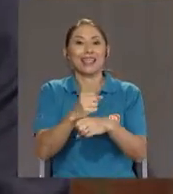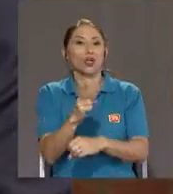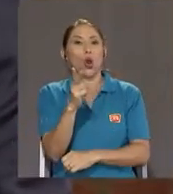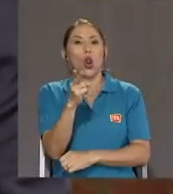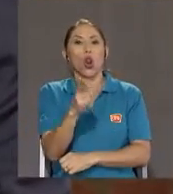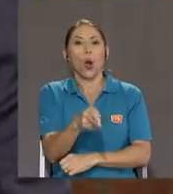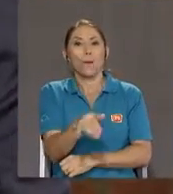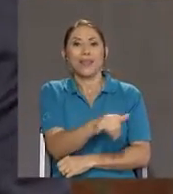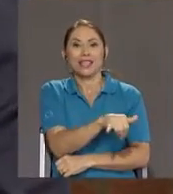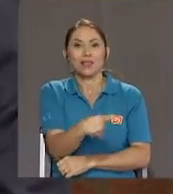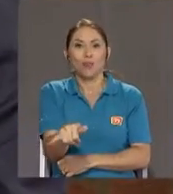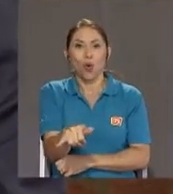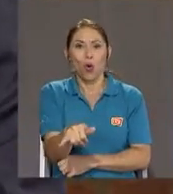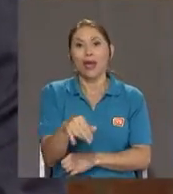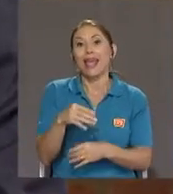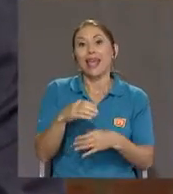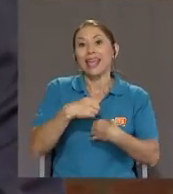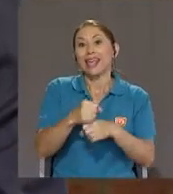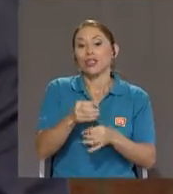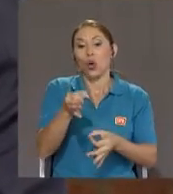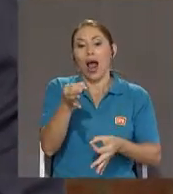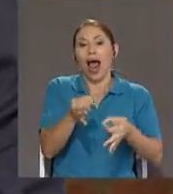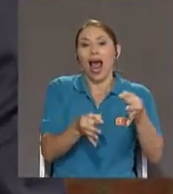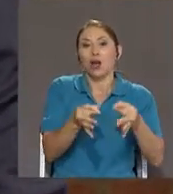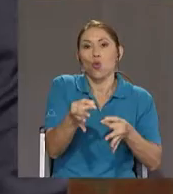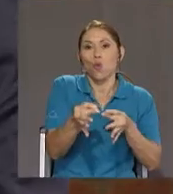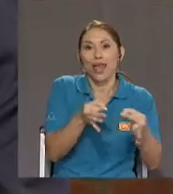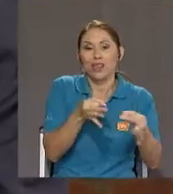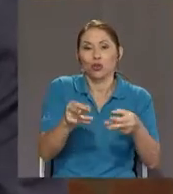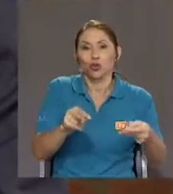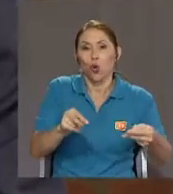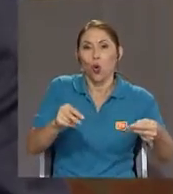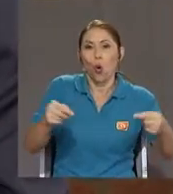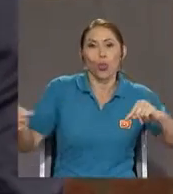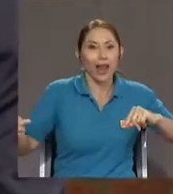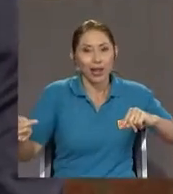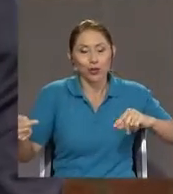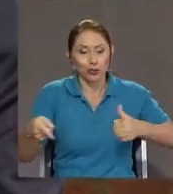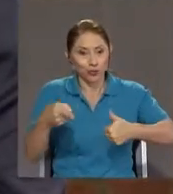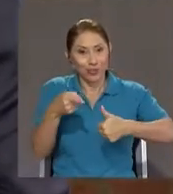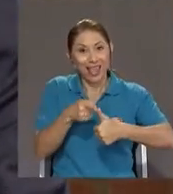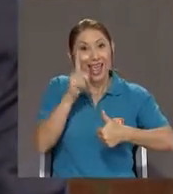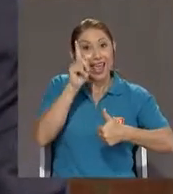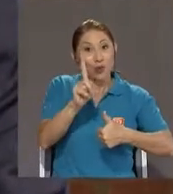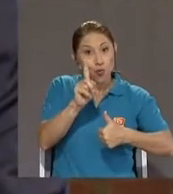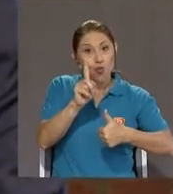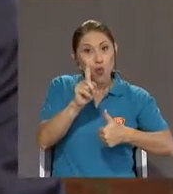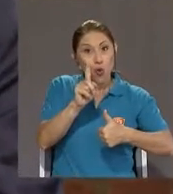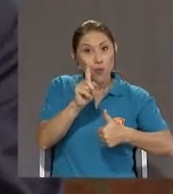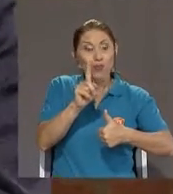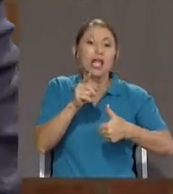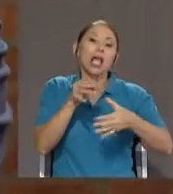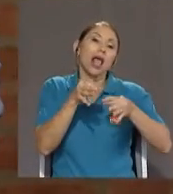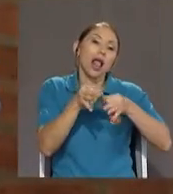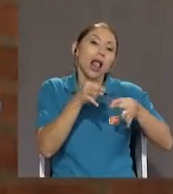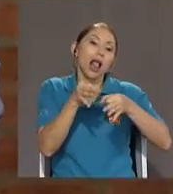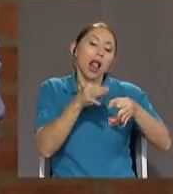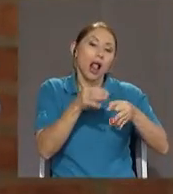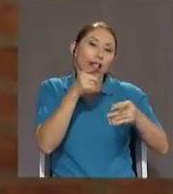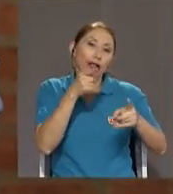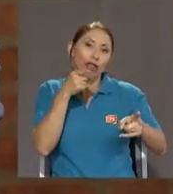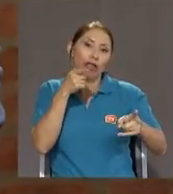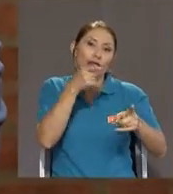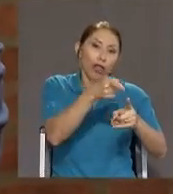contrarios. En uno usó argumentos en una dirección y en el